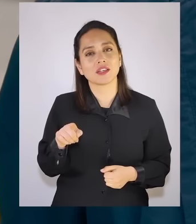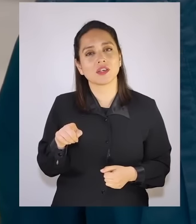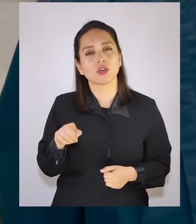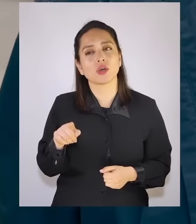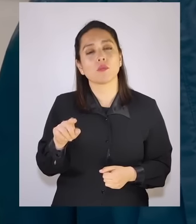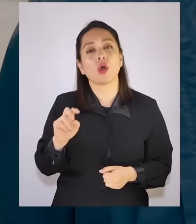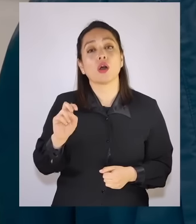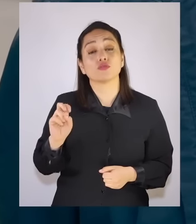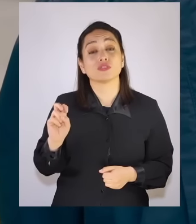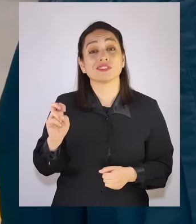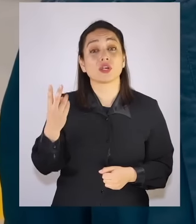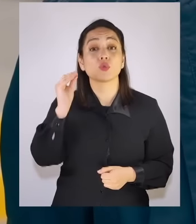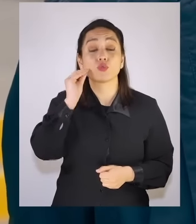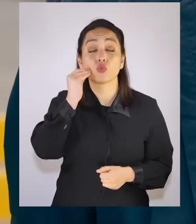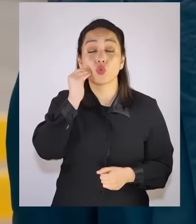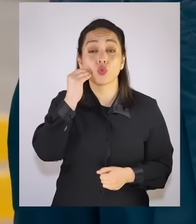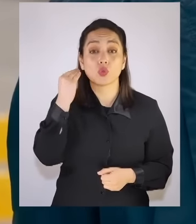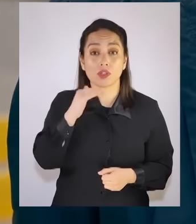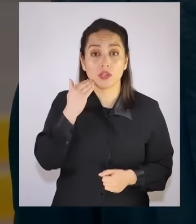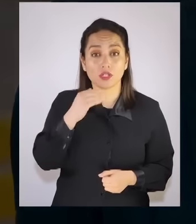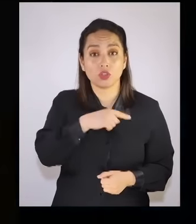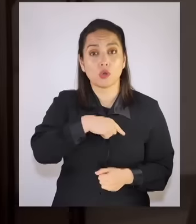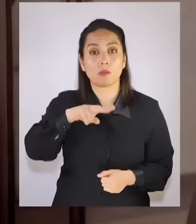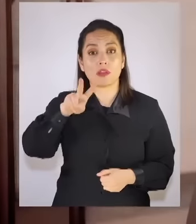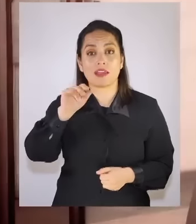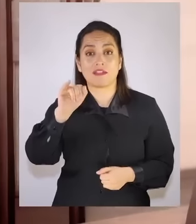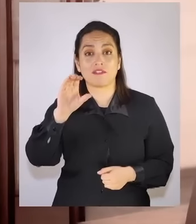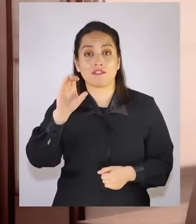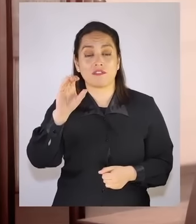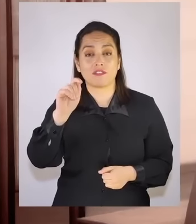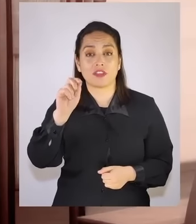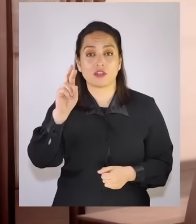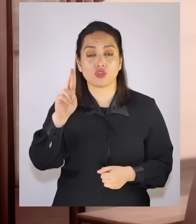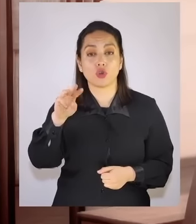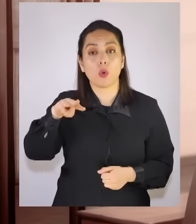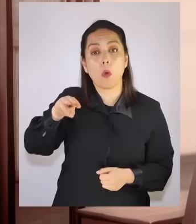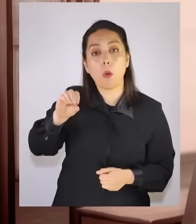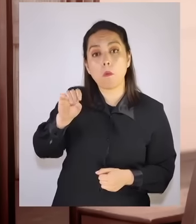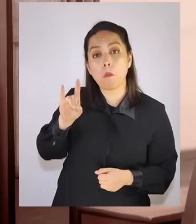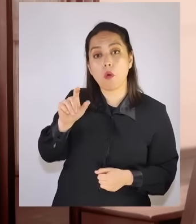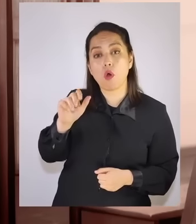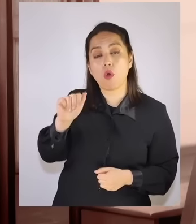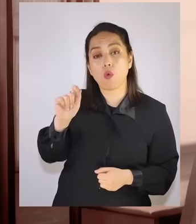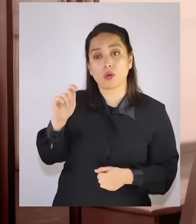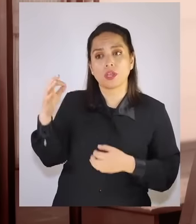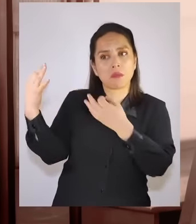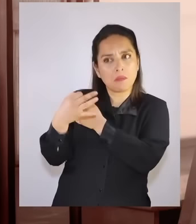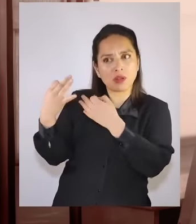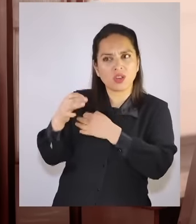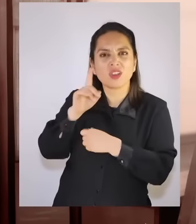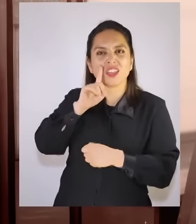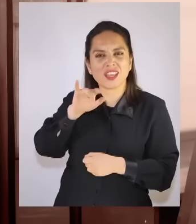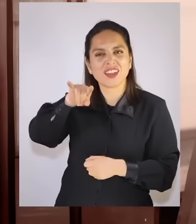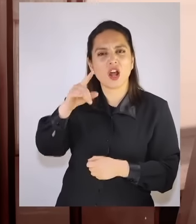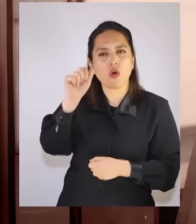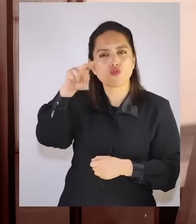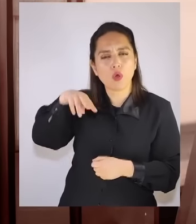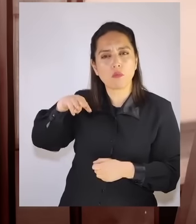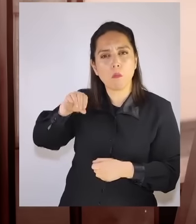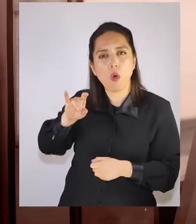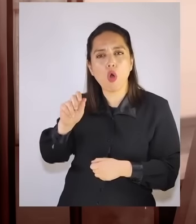bisnieto de Juan Mowat, Víctor Mowat, y él me pasó alguna información sobre Juan Mowat. Entonces,